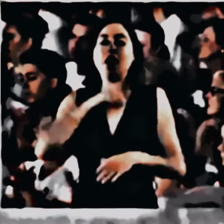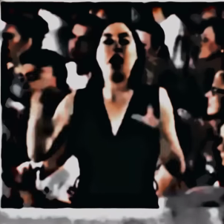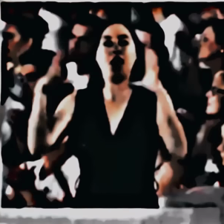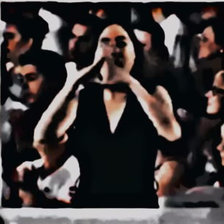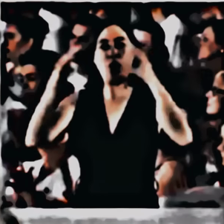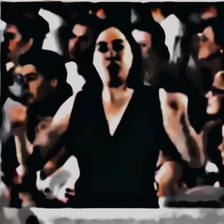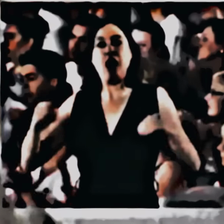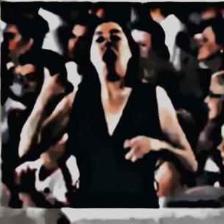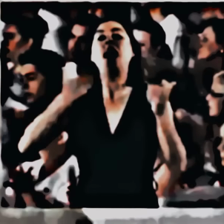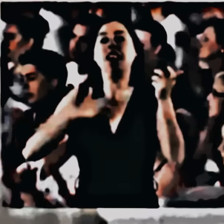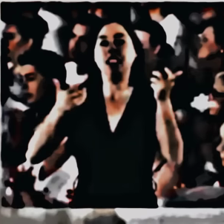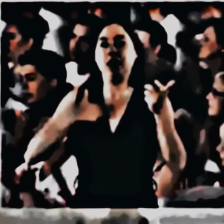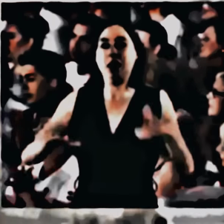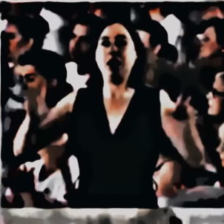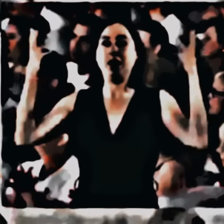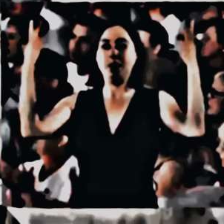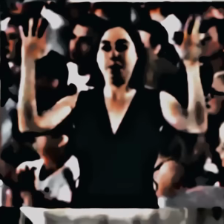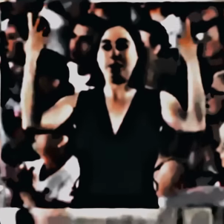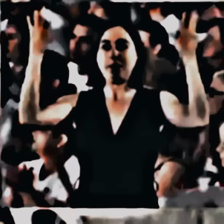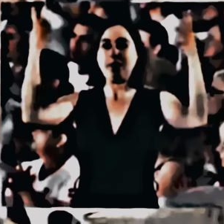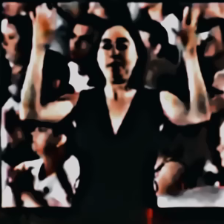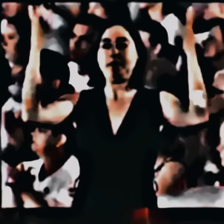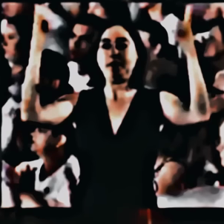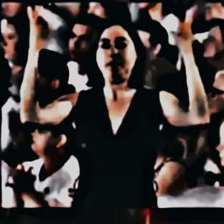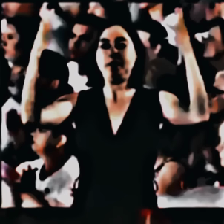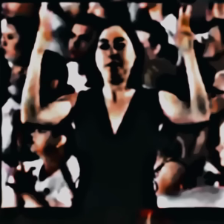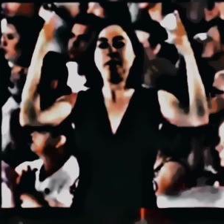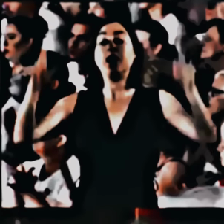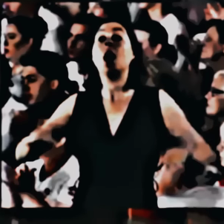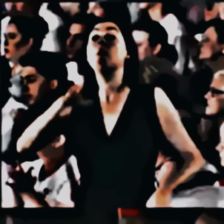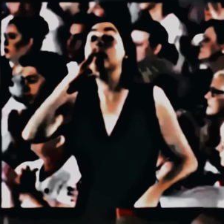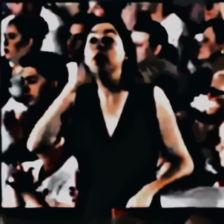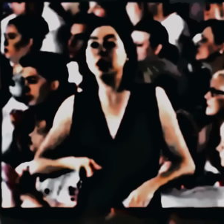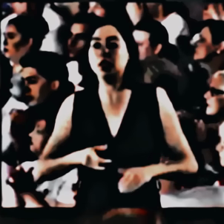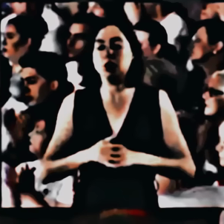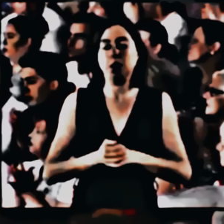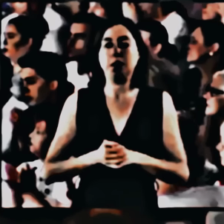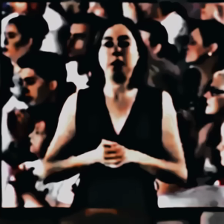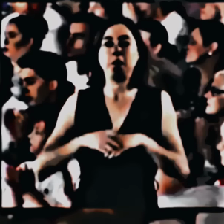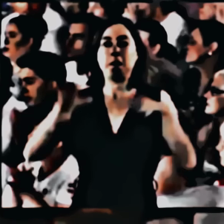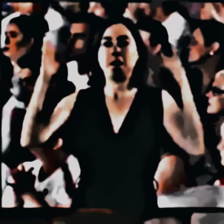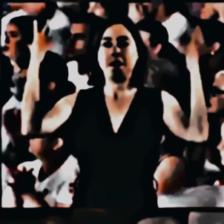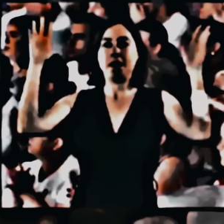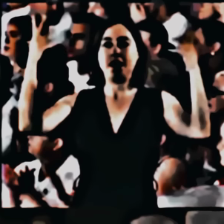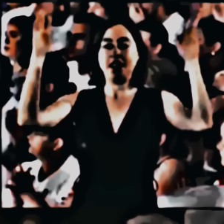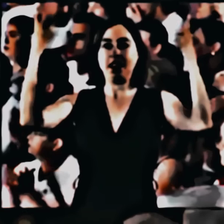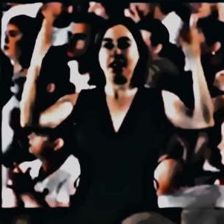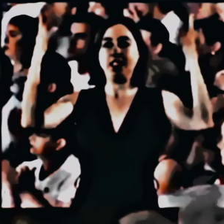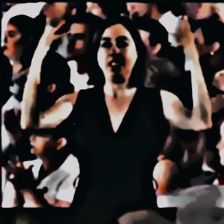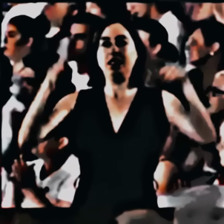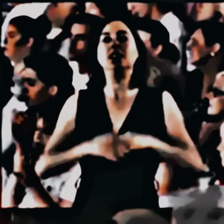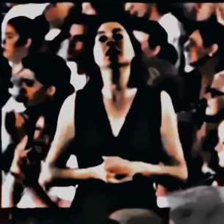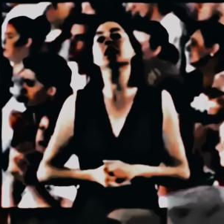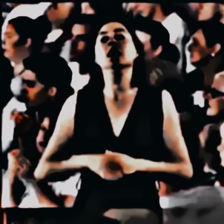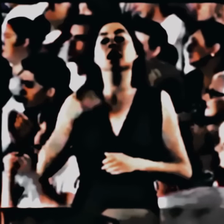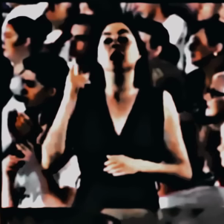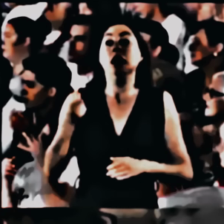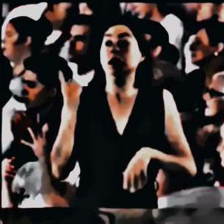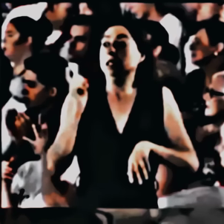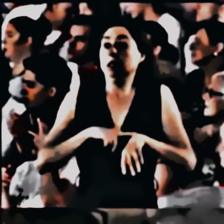son unos pijos es la única realidad porque llenar no iban a llenar nada dado, para llenarlo han necesitado fletar decenas de